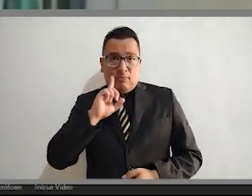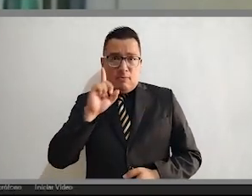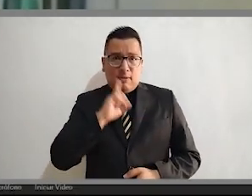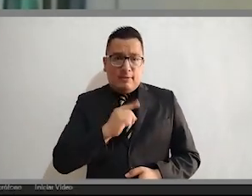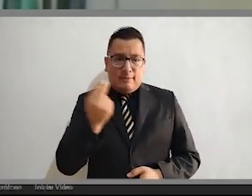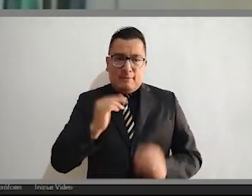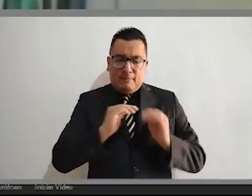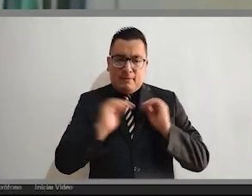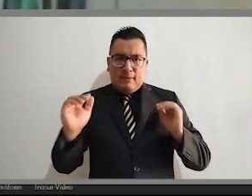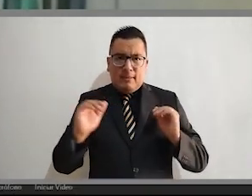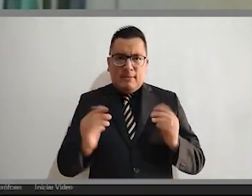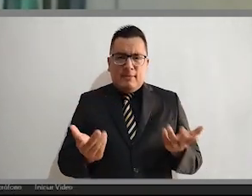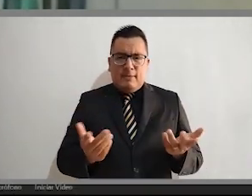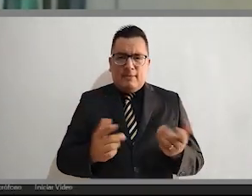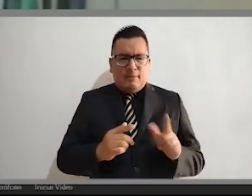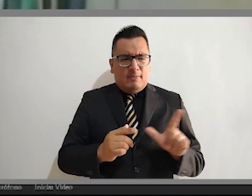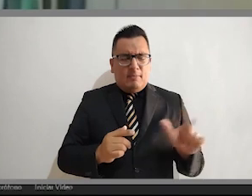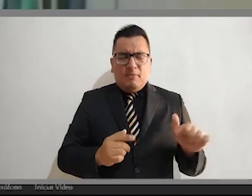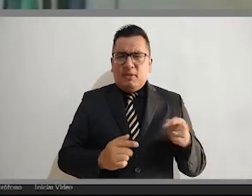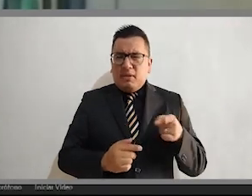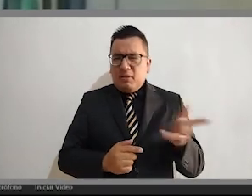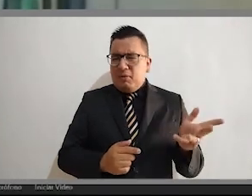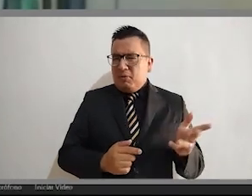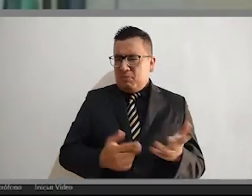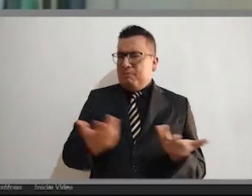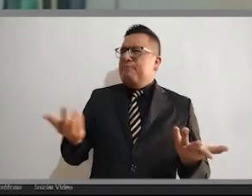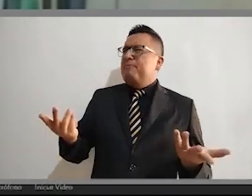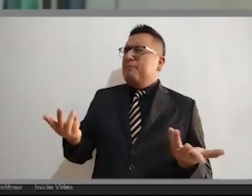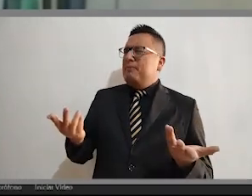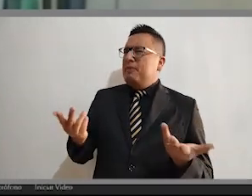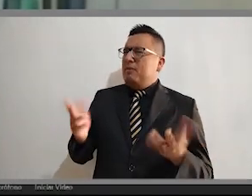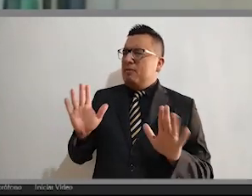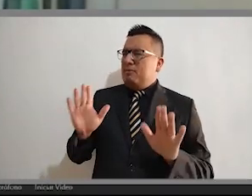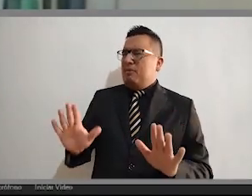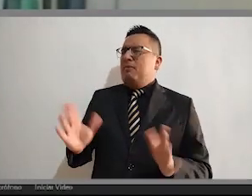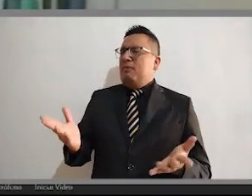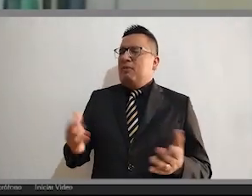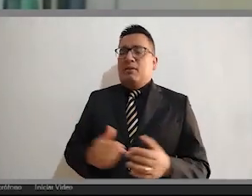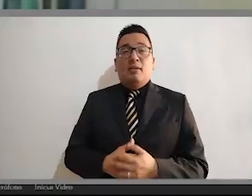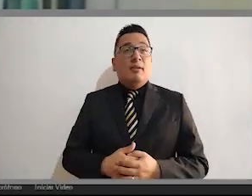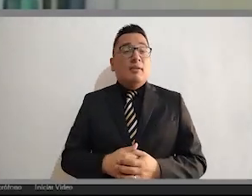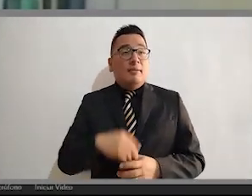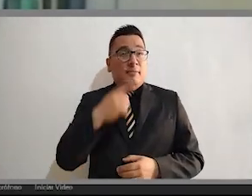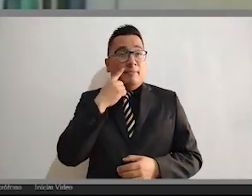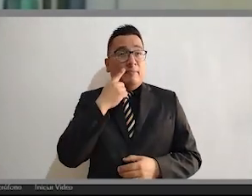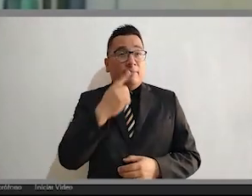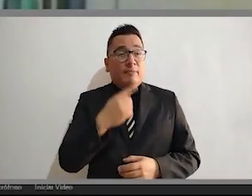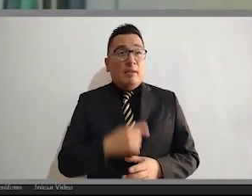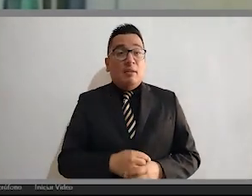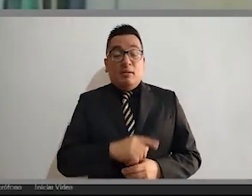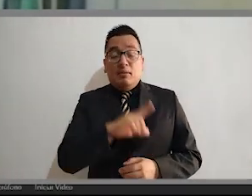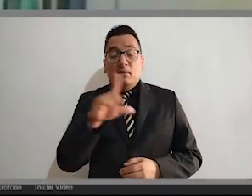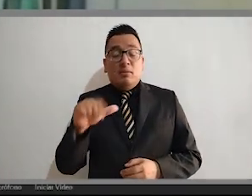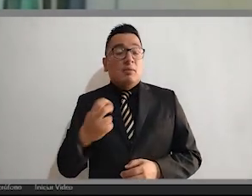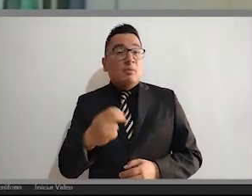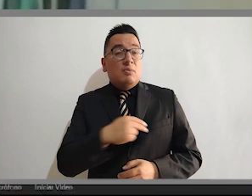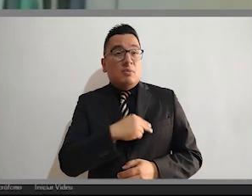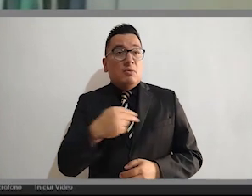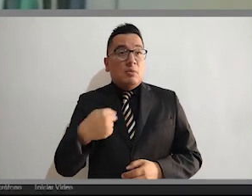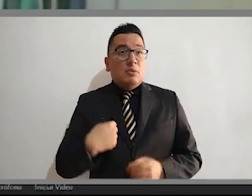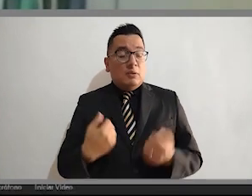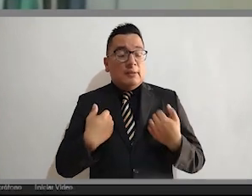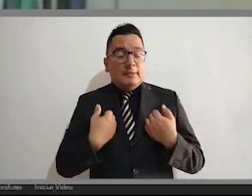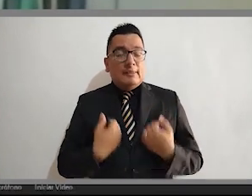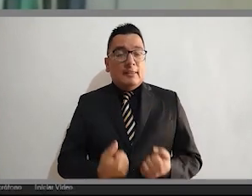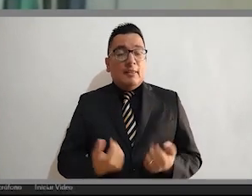hecho la mitad, pues dijeron, espérenme, ¿cuáles fueron sus reacciones?, ¿no? Y a partir de ahí nosotras nos vamos a dar